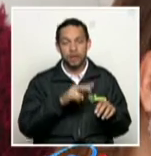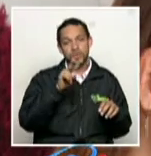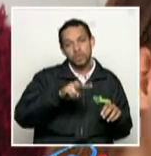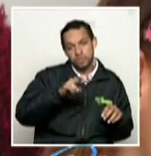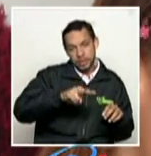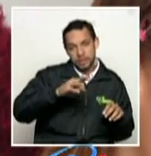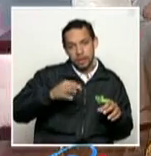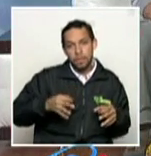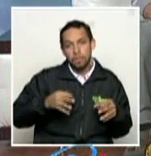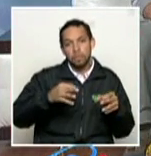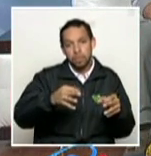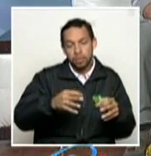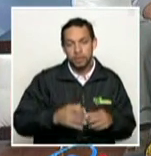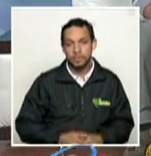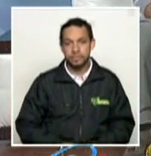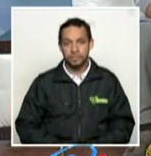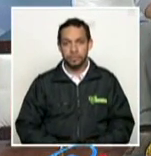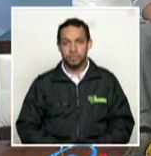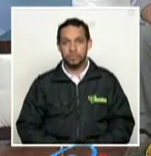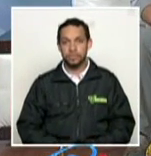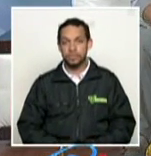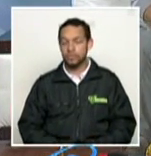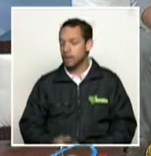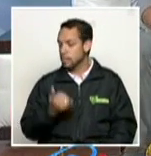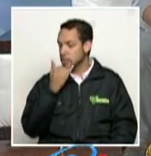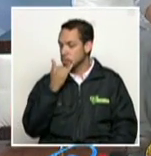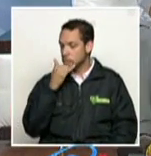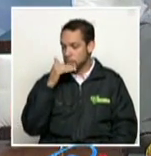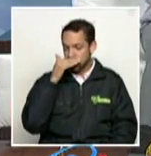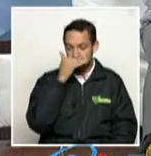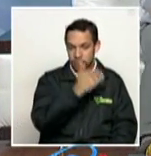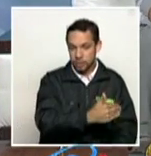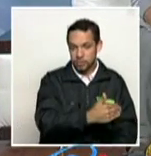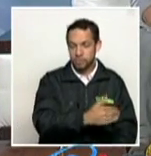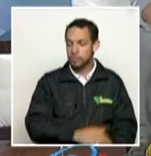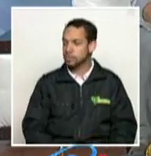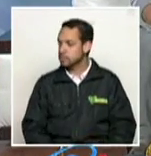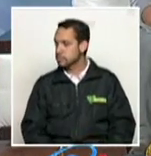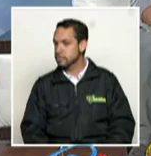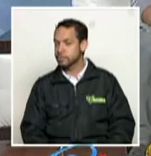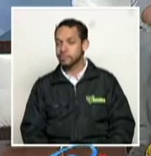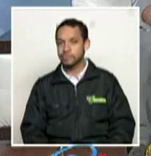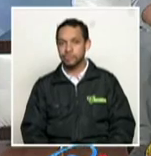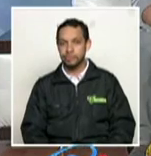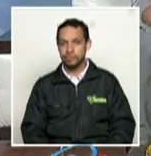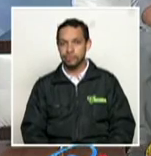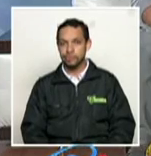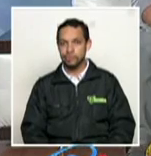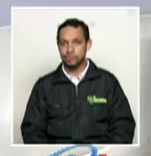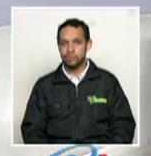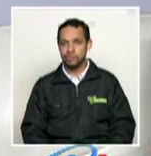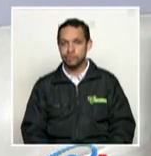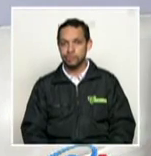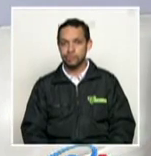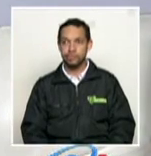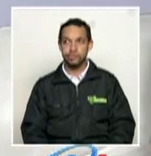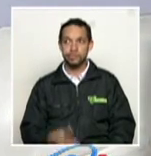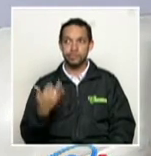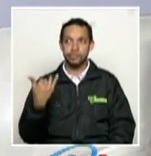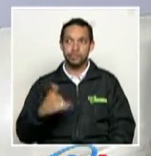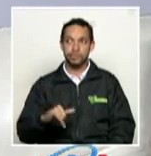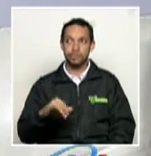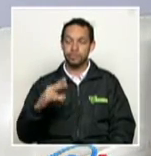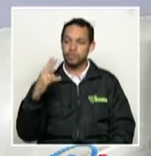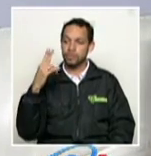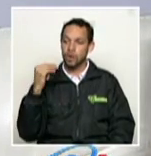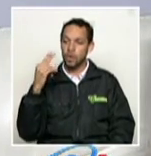2 meses. 2 meses. Bueno, ¿y la niña qué? Total, la conclusión de esto es que siempre dijeron que era